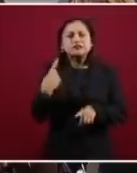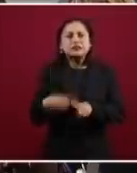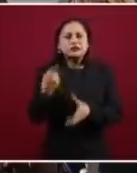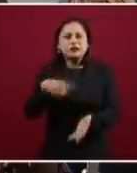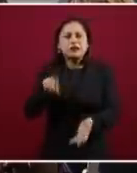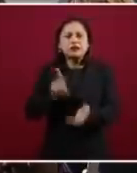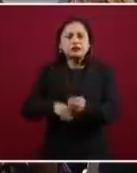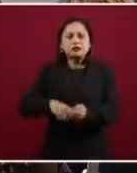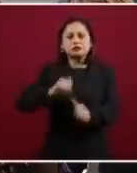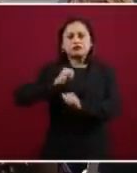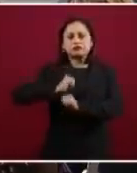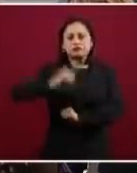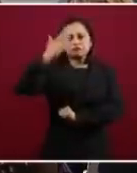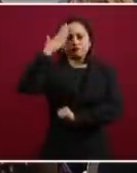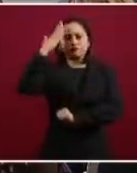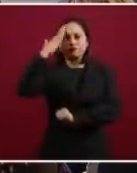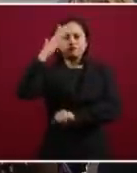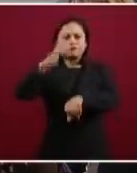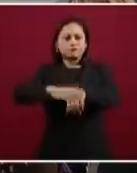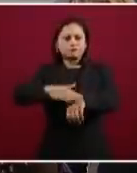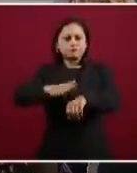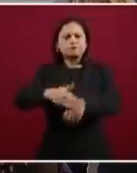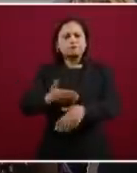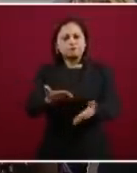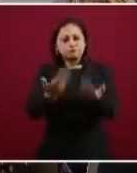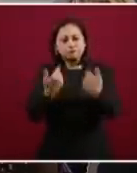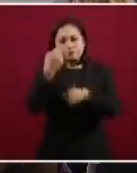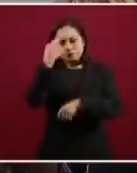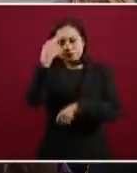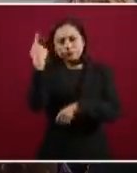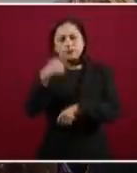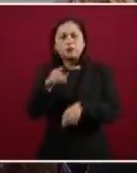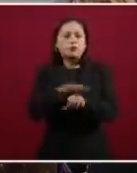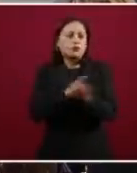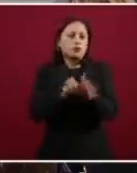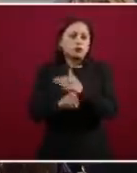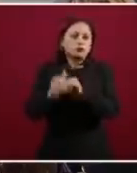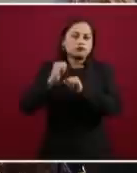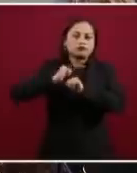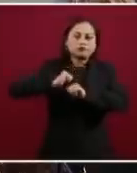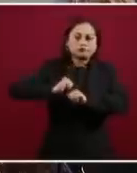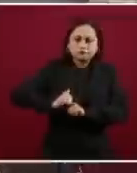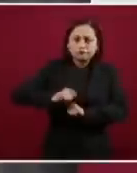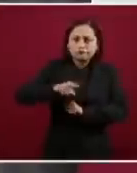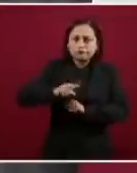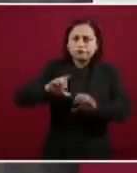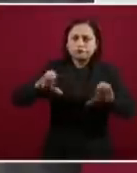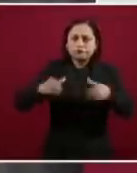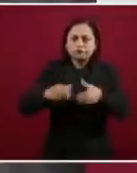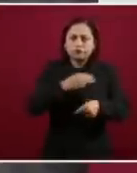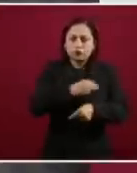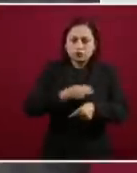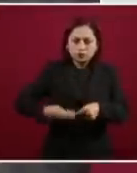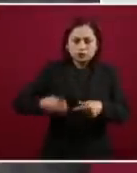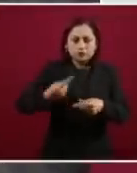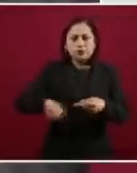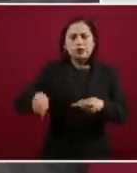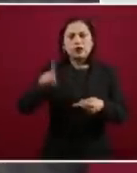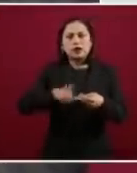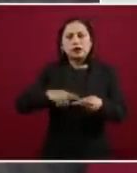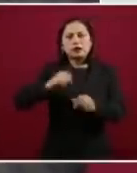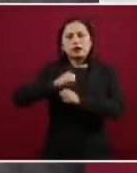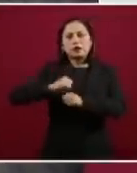instituciones representativas, fundamentalmente a los comisarios municipales, a las autoridades ejidales y